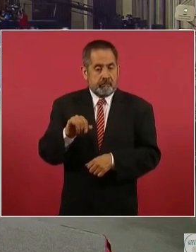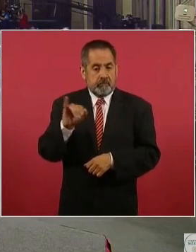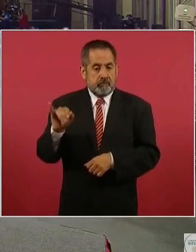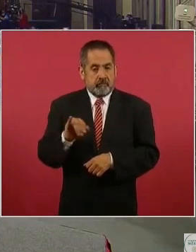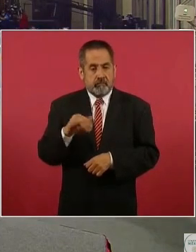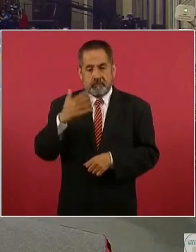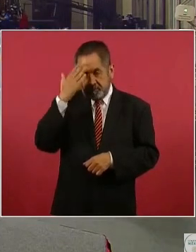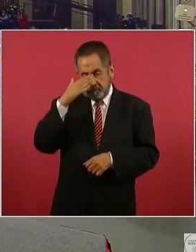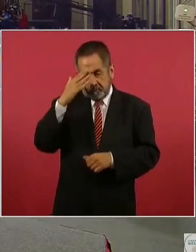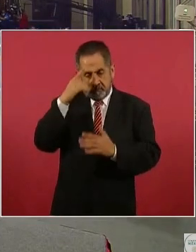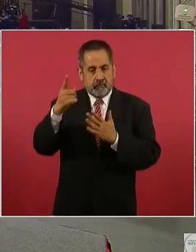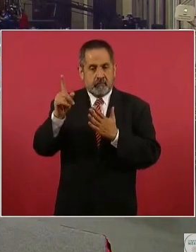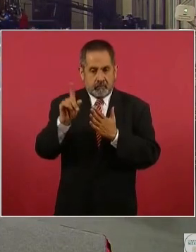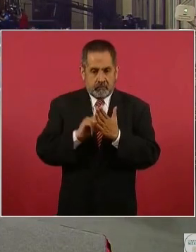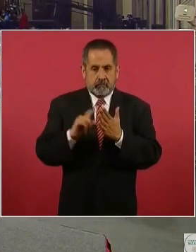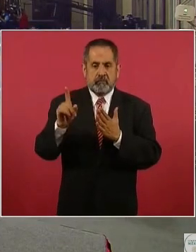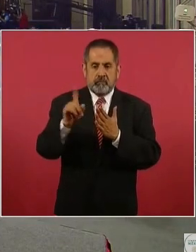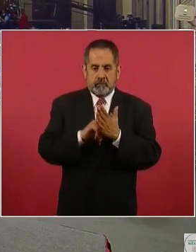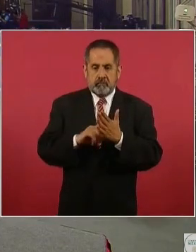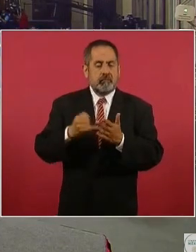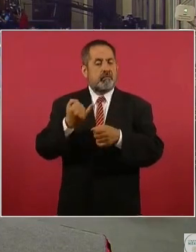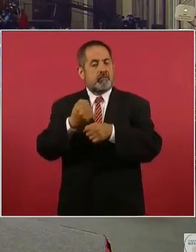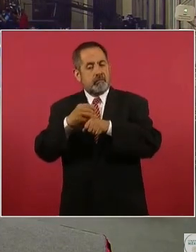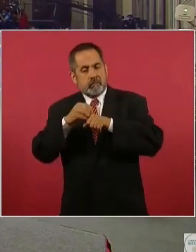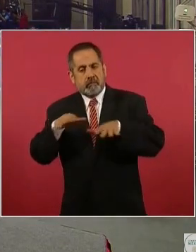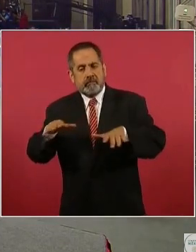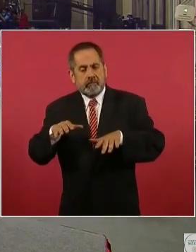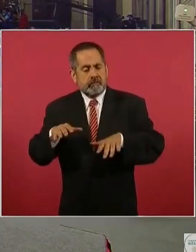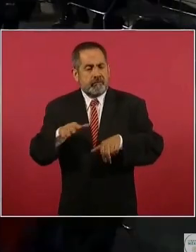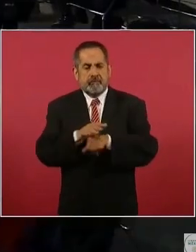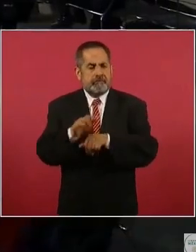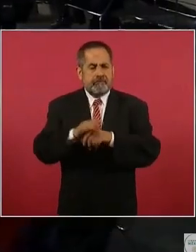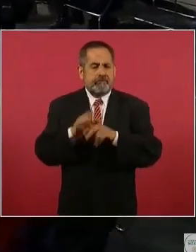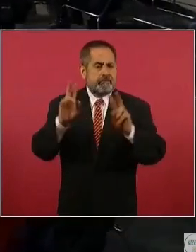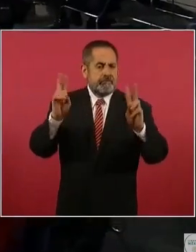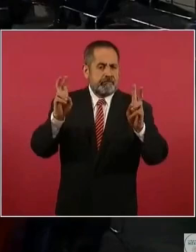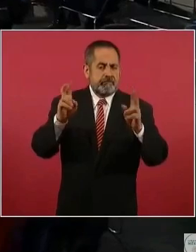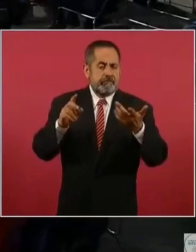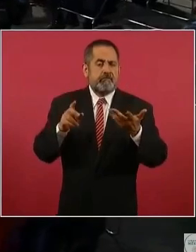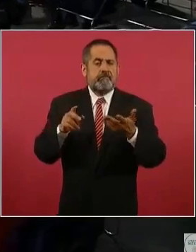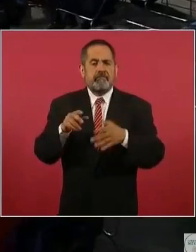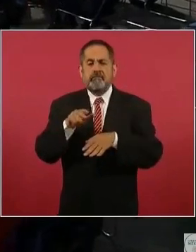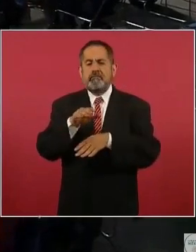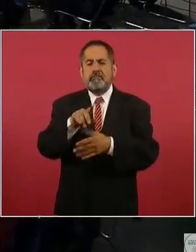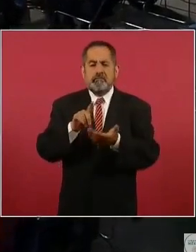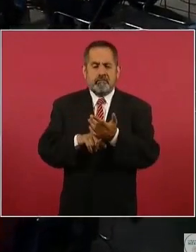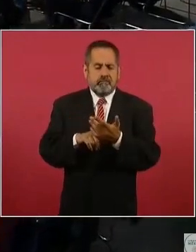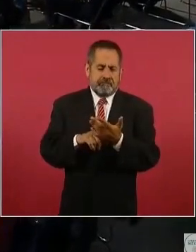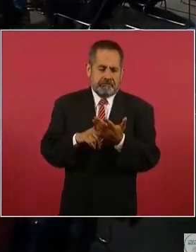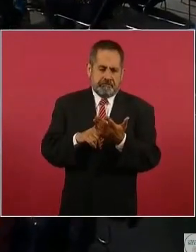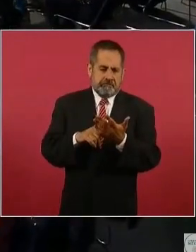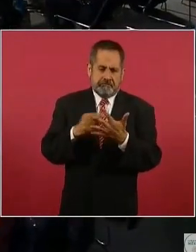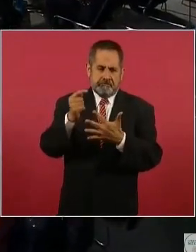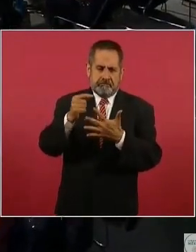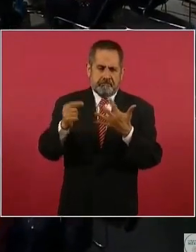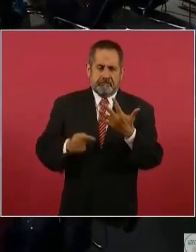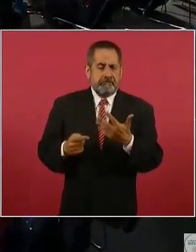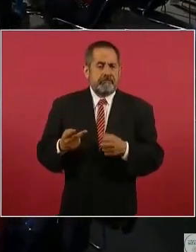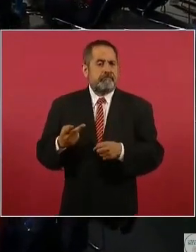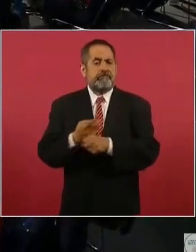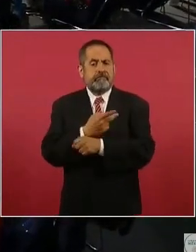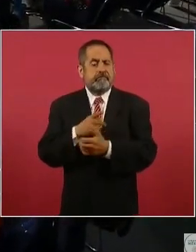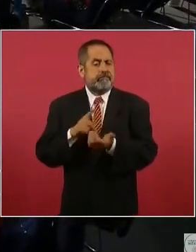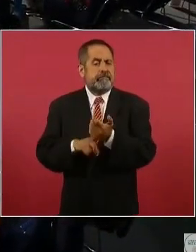como se hace cada mes, vamos a informar sobre datos generales de cómo